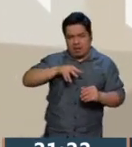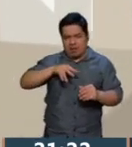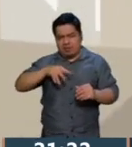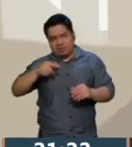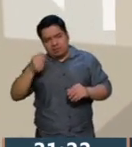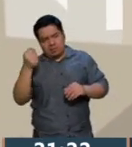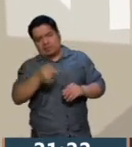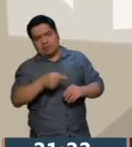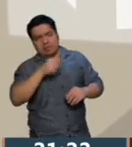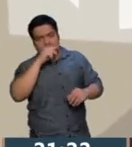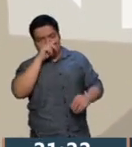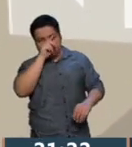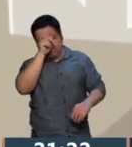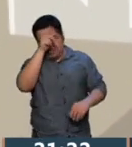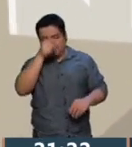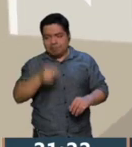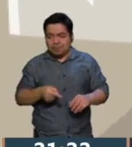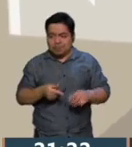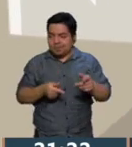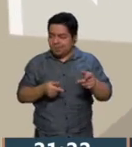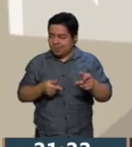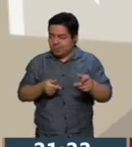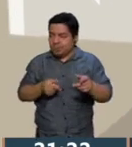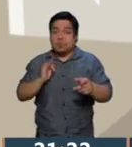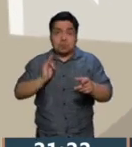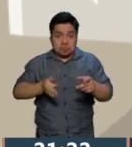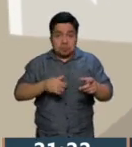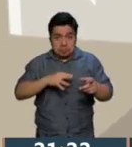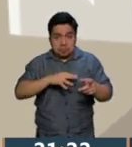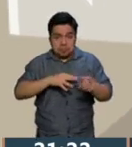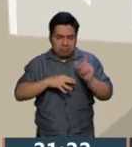dictamen que fue aprobado